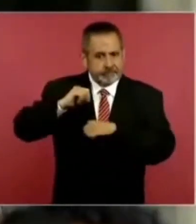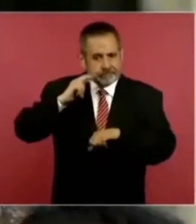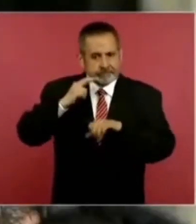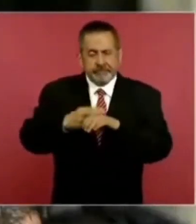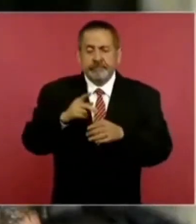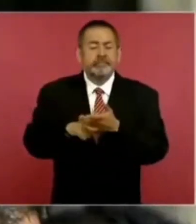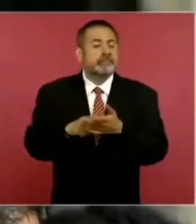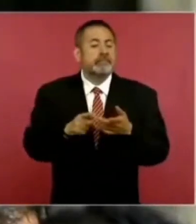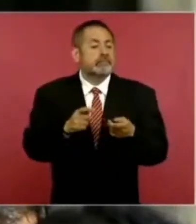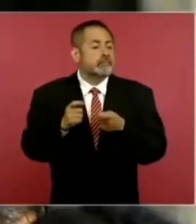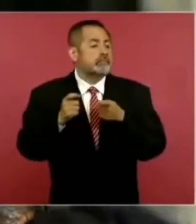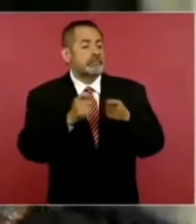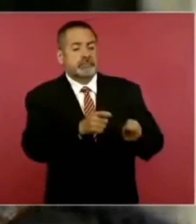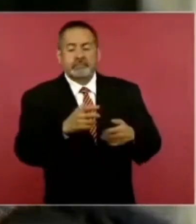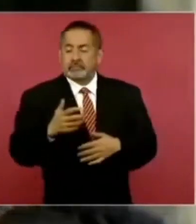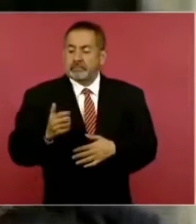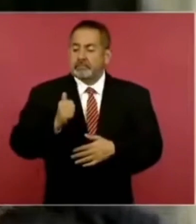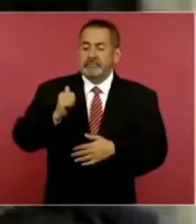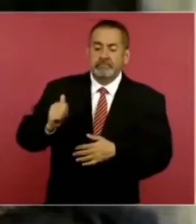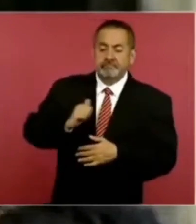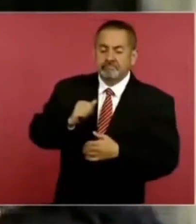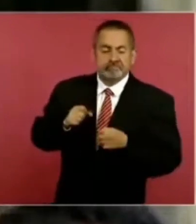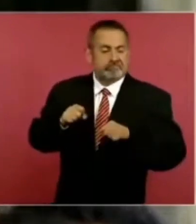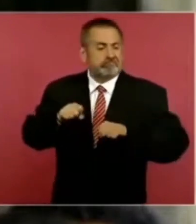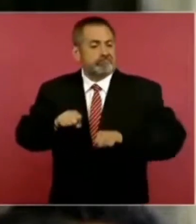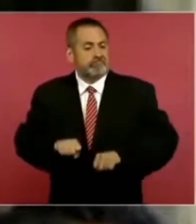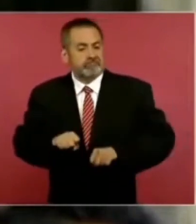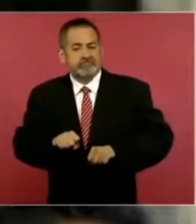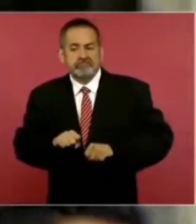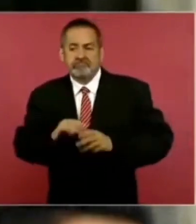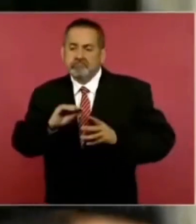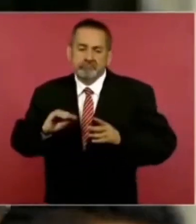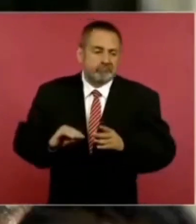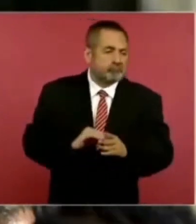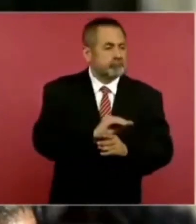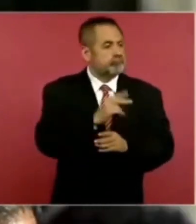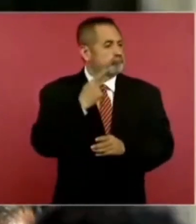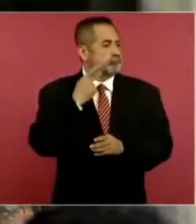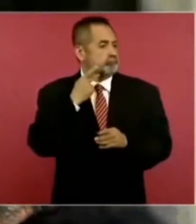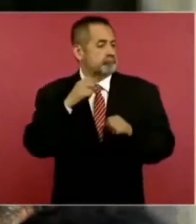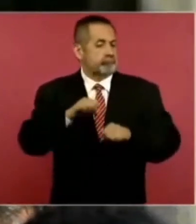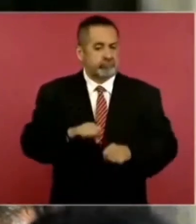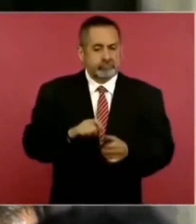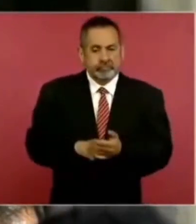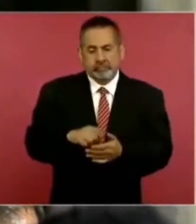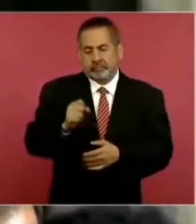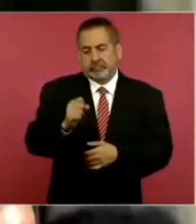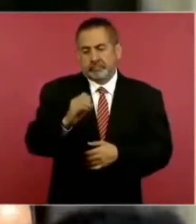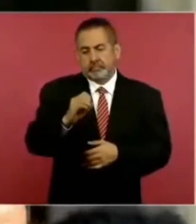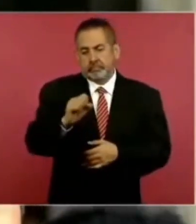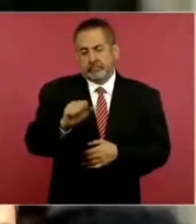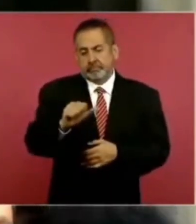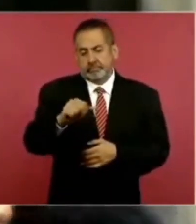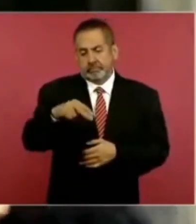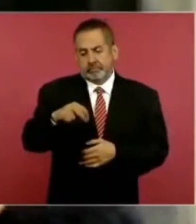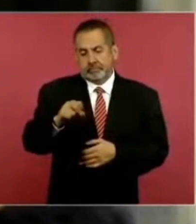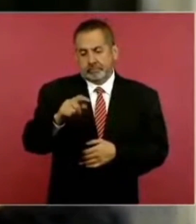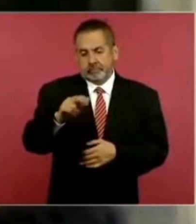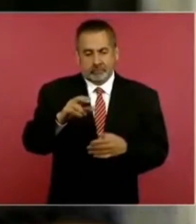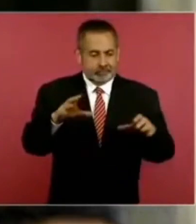cargo que se benefició con fines de posicionarse políticamente. Sosa Nostra, durante cuatro